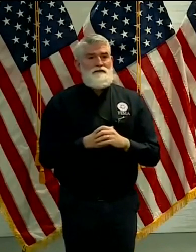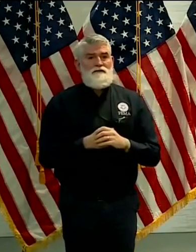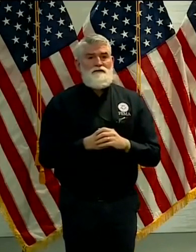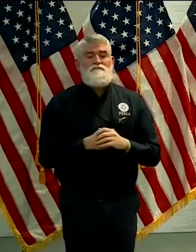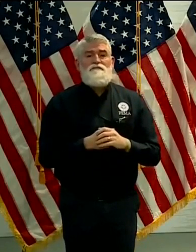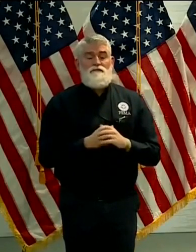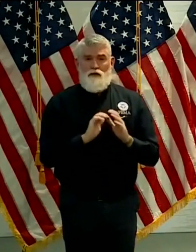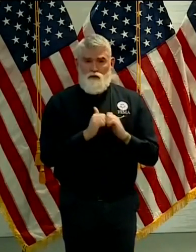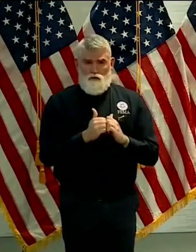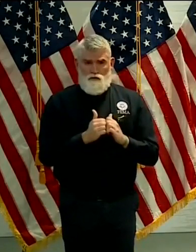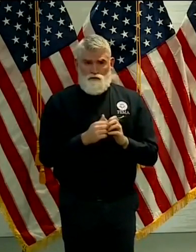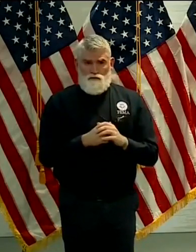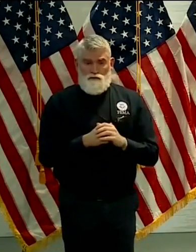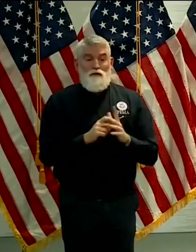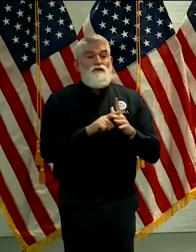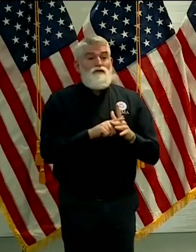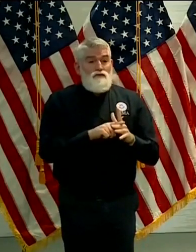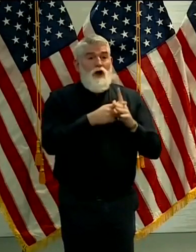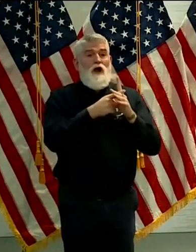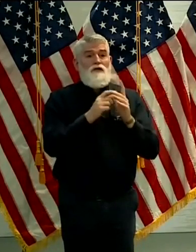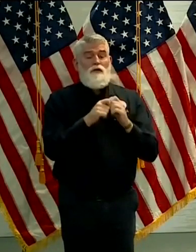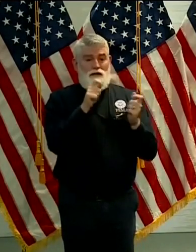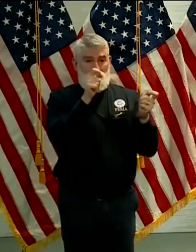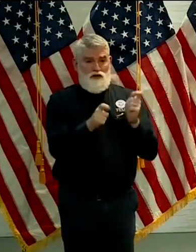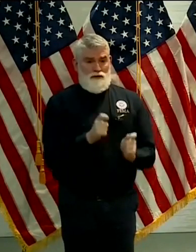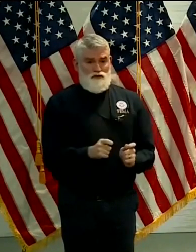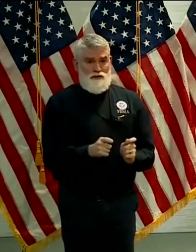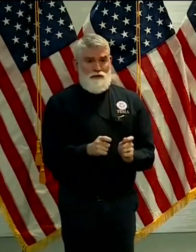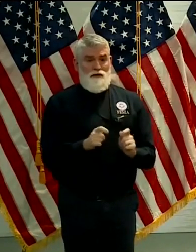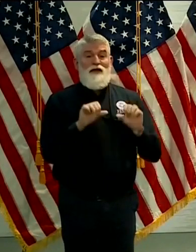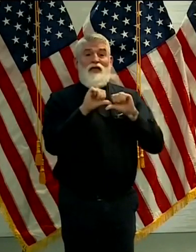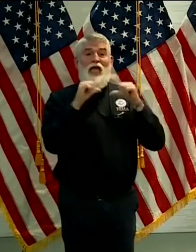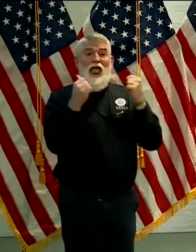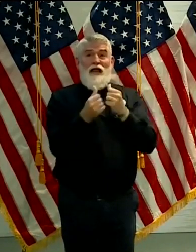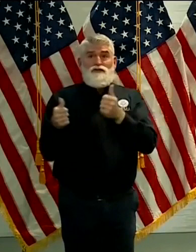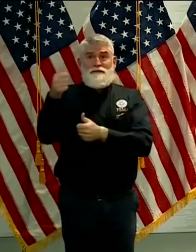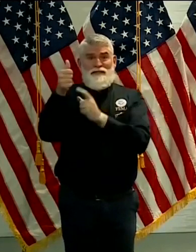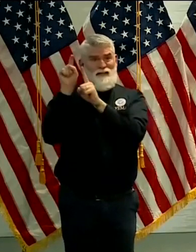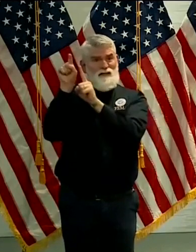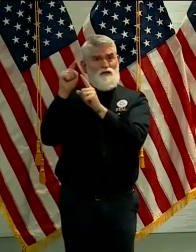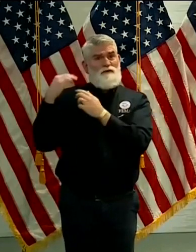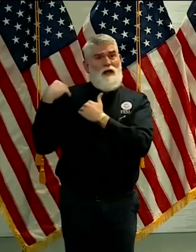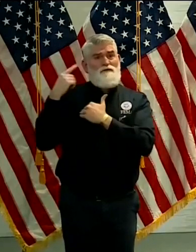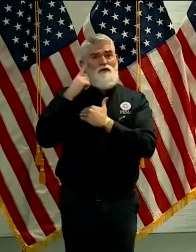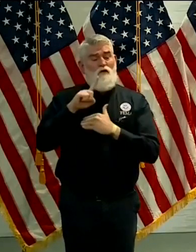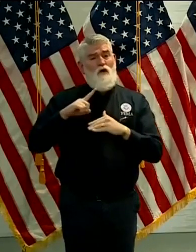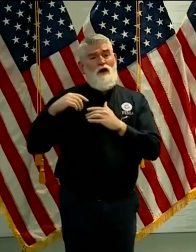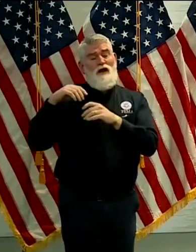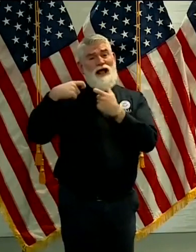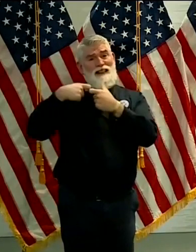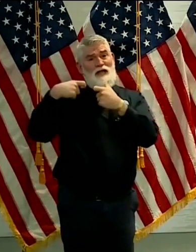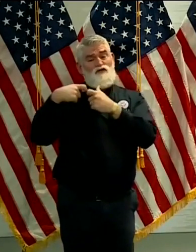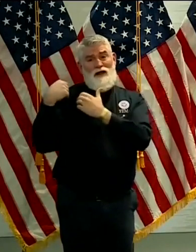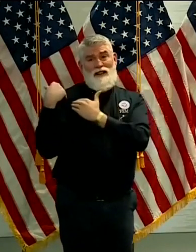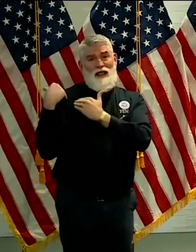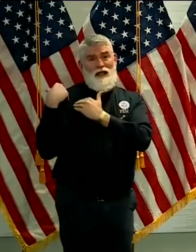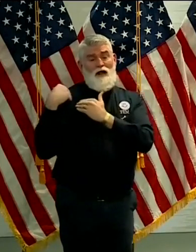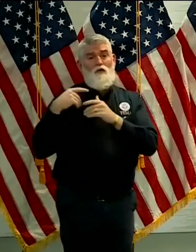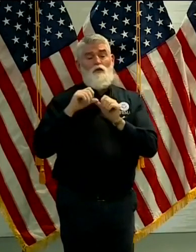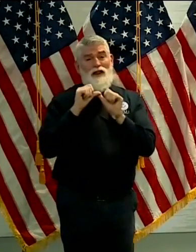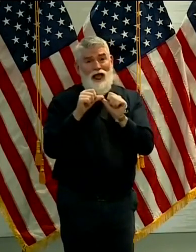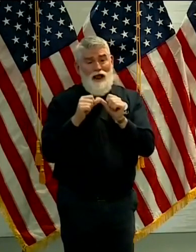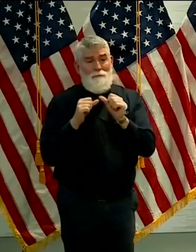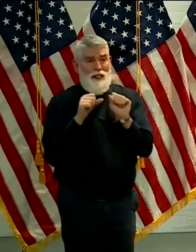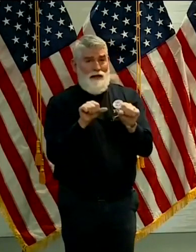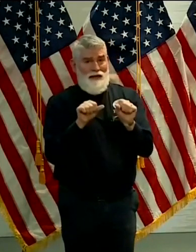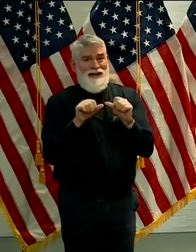reforma de la agencia a cargo de la confiabilidad eléctrica en texas que es el coyol axel que pasó esta semana con nuestros